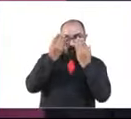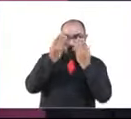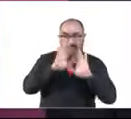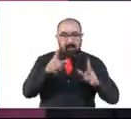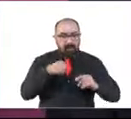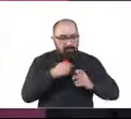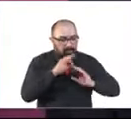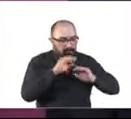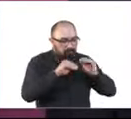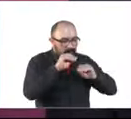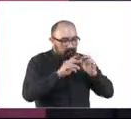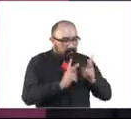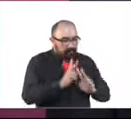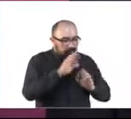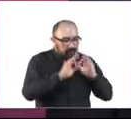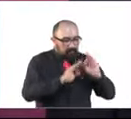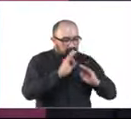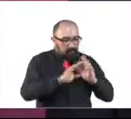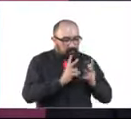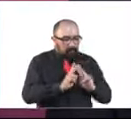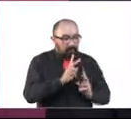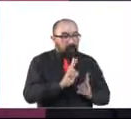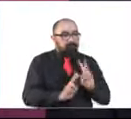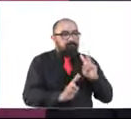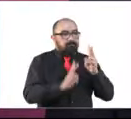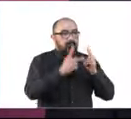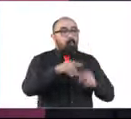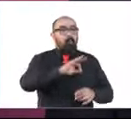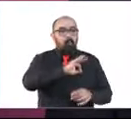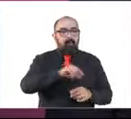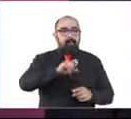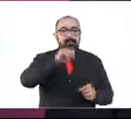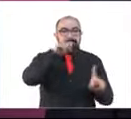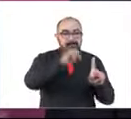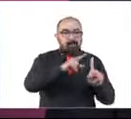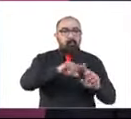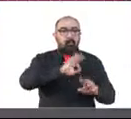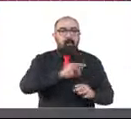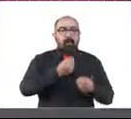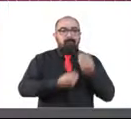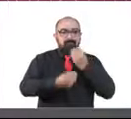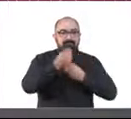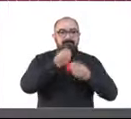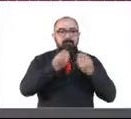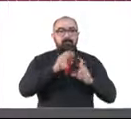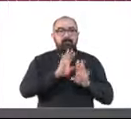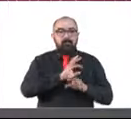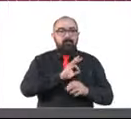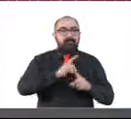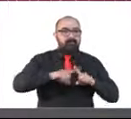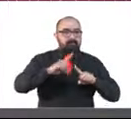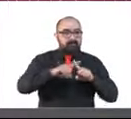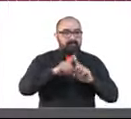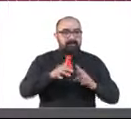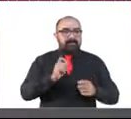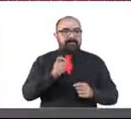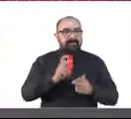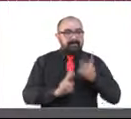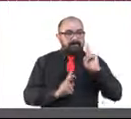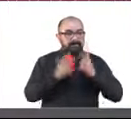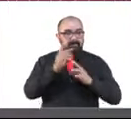o sencillamente algunas otras plantas que ayudan a conservar. Y la gran mayoría de quien participa en los